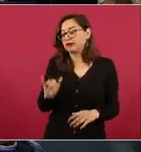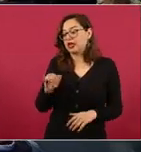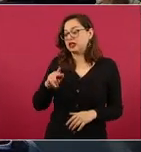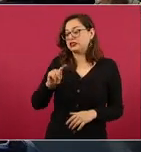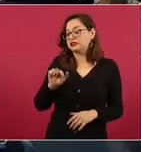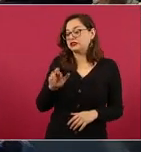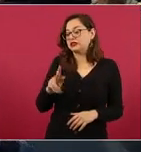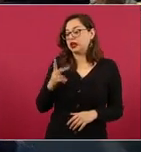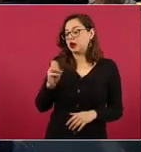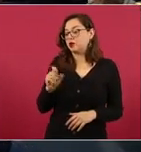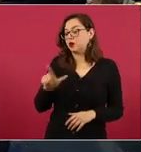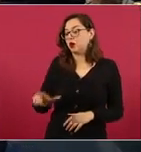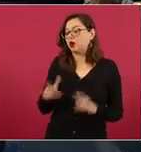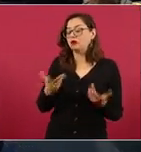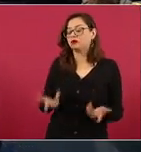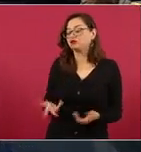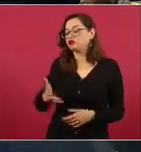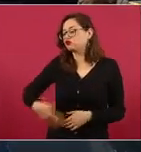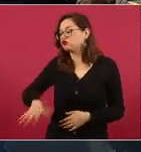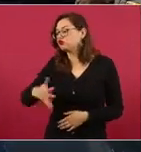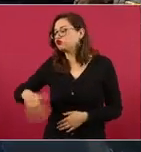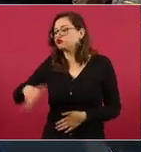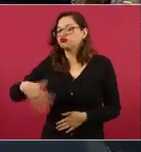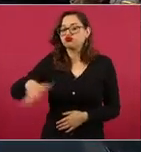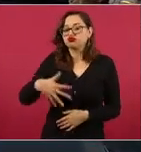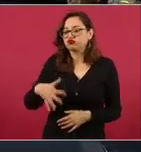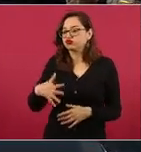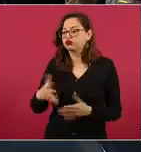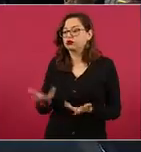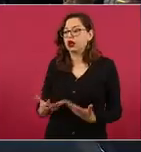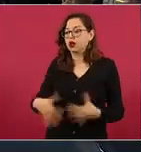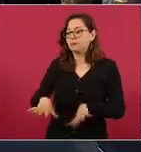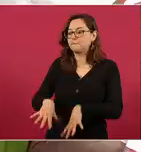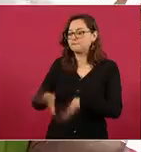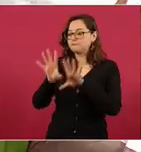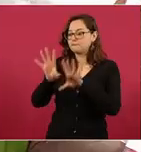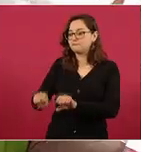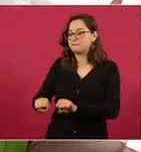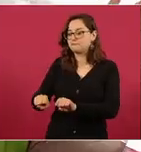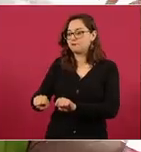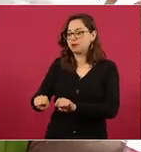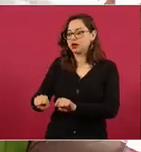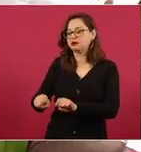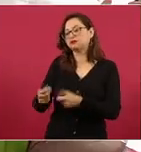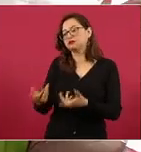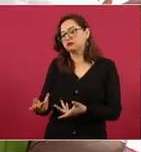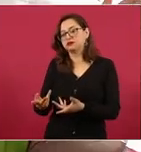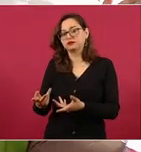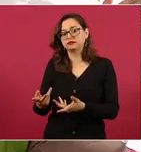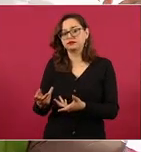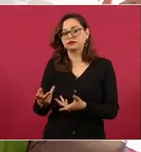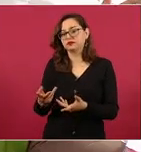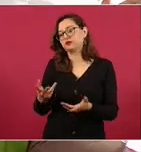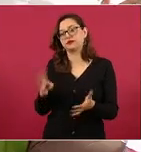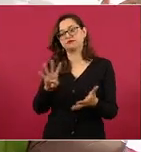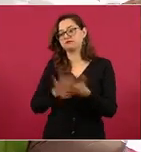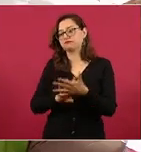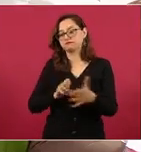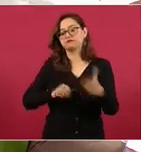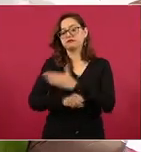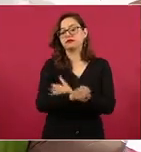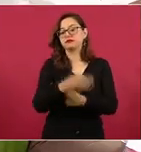las instalaciones para obviamente buscar a estos fugitivos, a estas personas que tienen cuentas pendientes en Estados